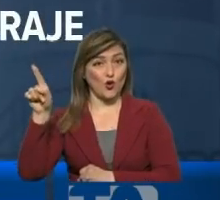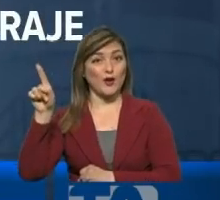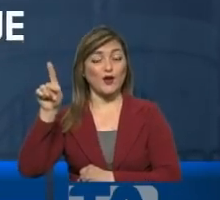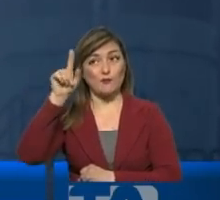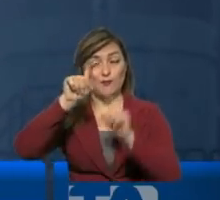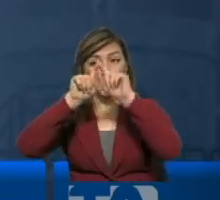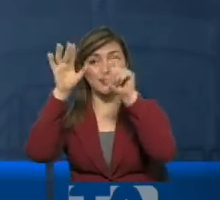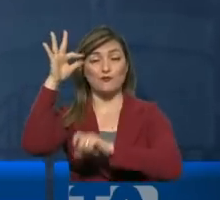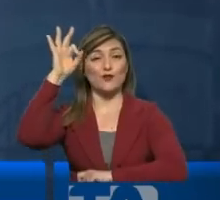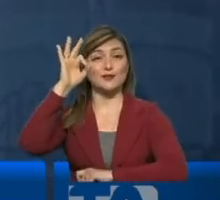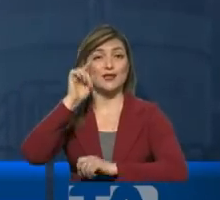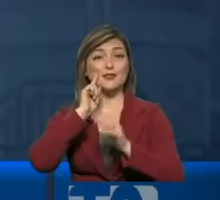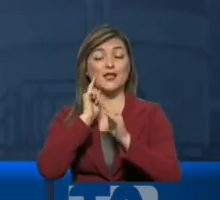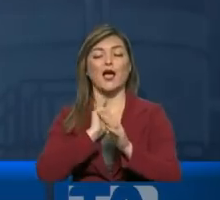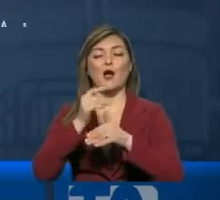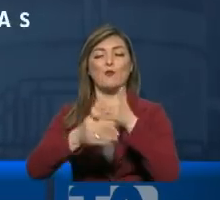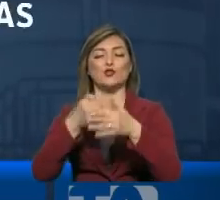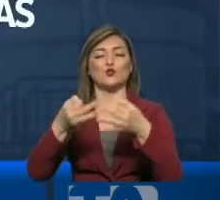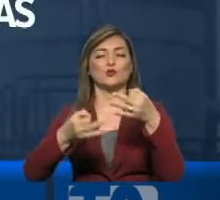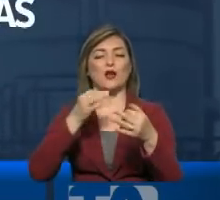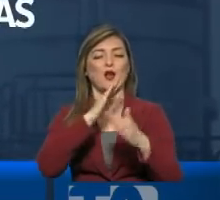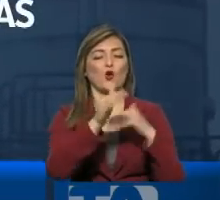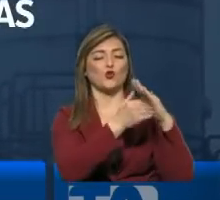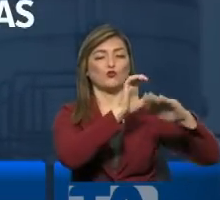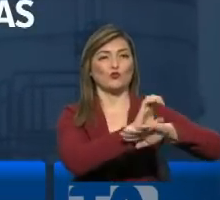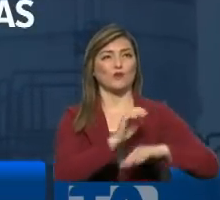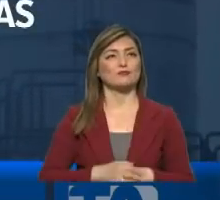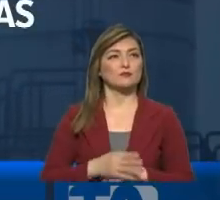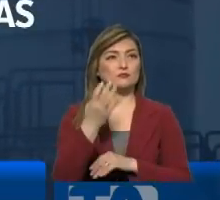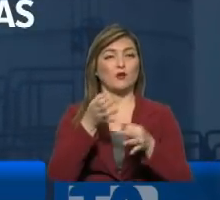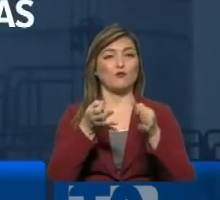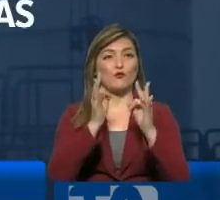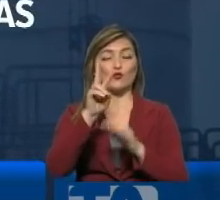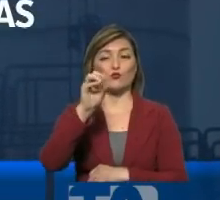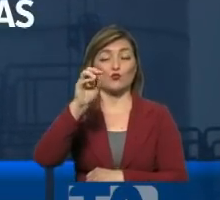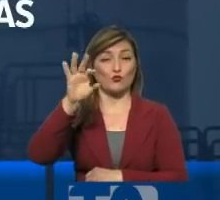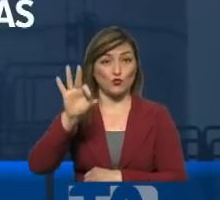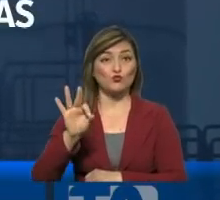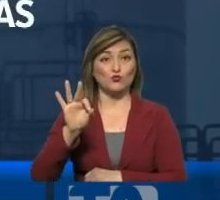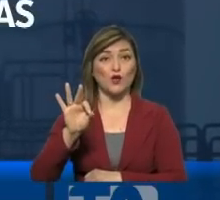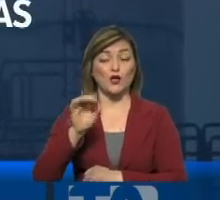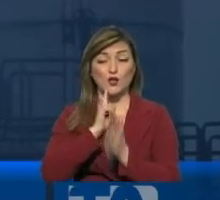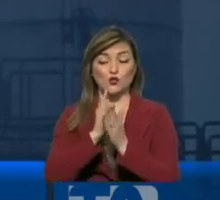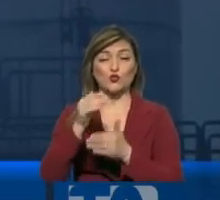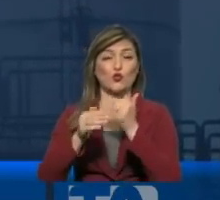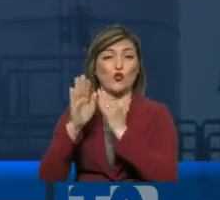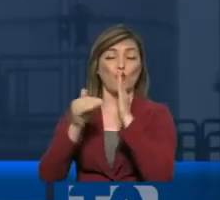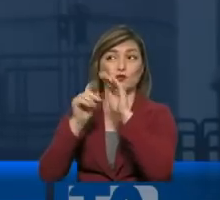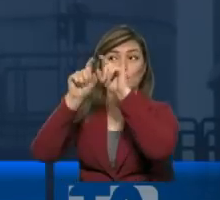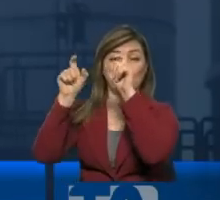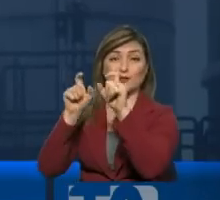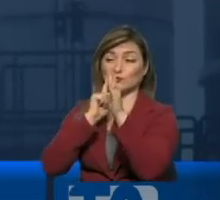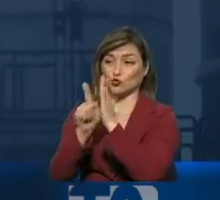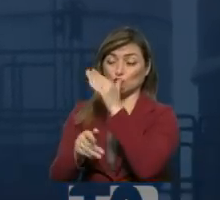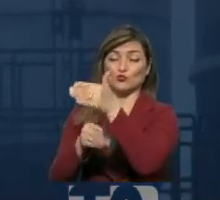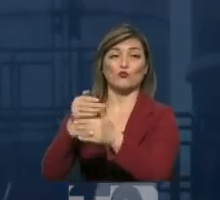de arbitraje contra el Ecuador. El 14 de febrero de 2009 Ecuador anunció el inicio de medidas coactivas en contra del consorcio Perenco. Y el